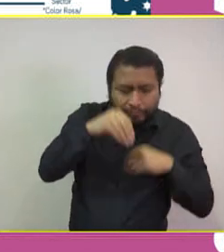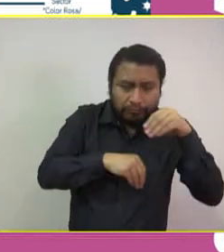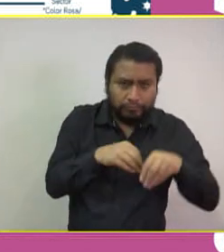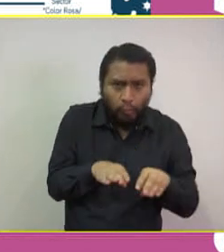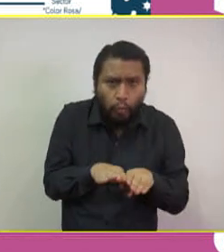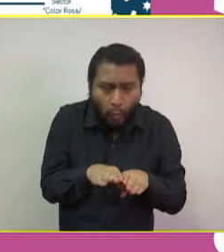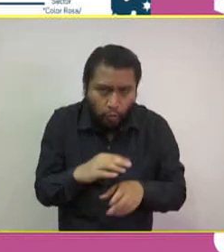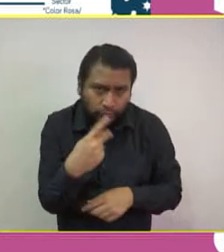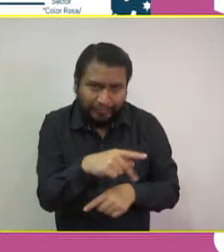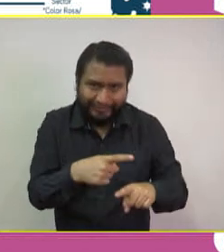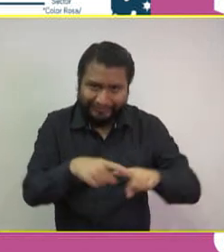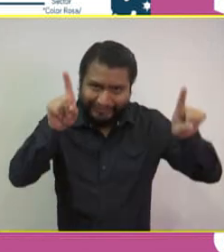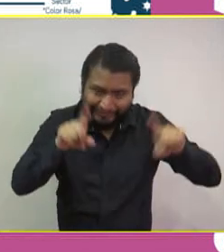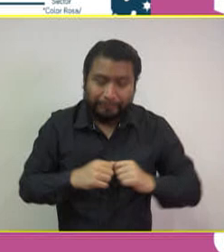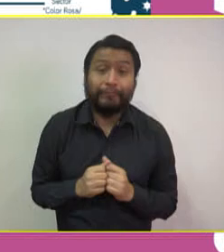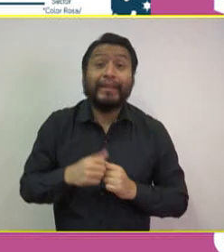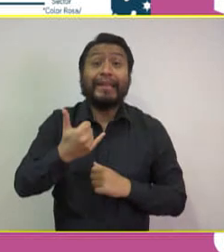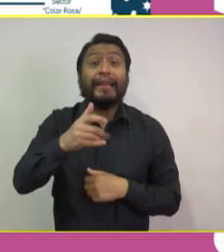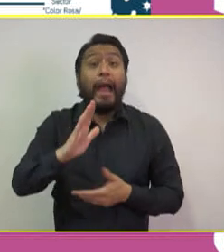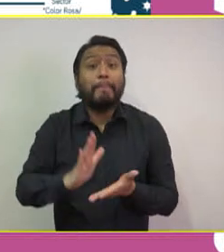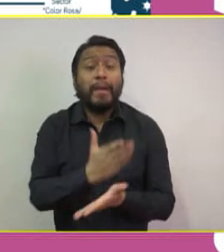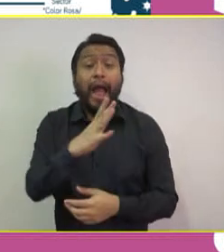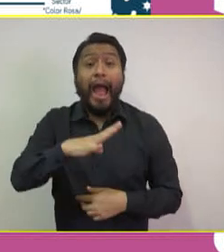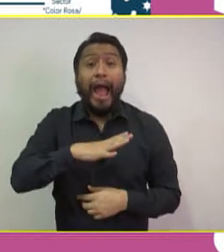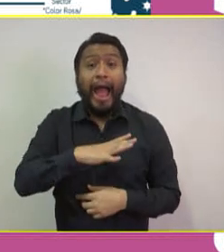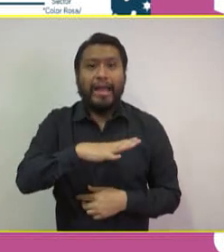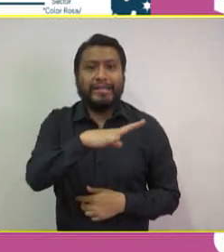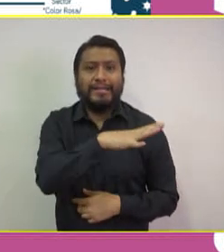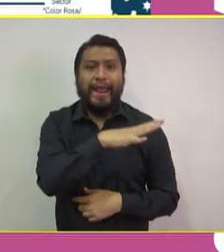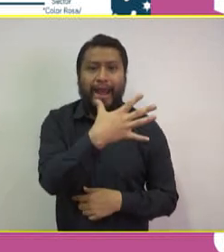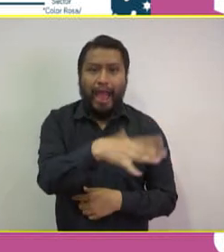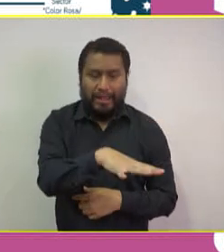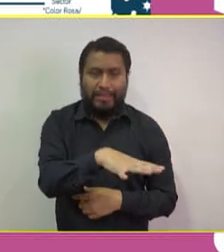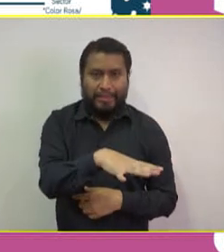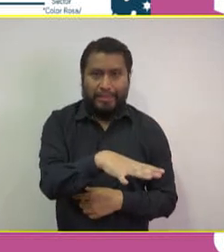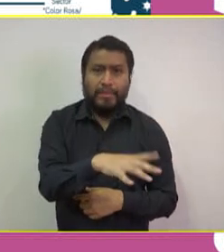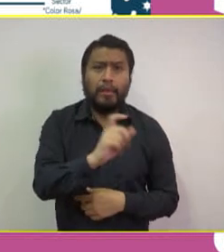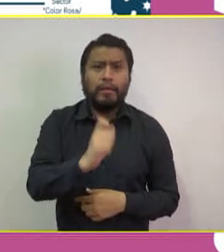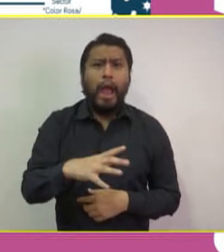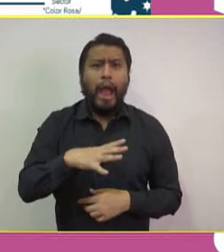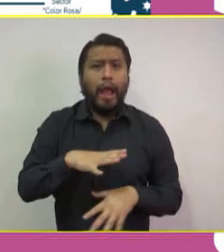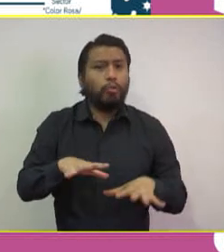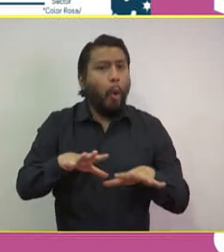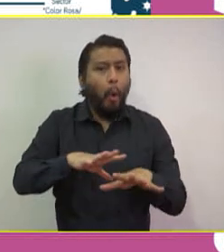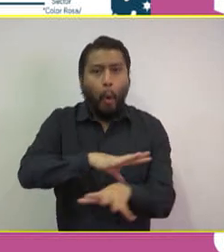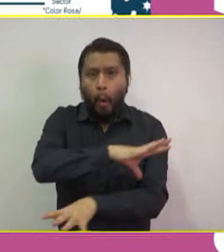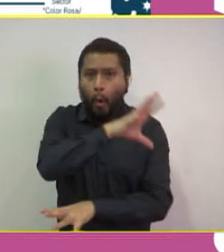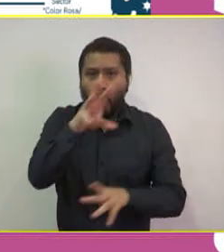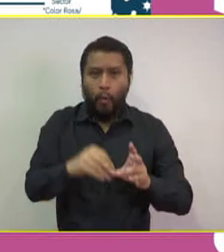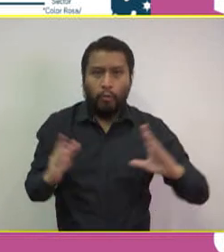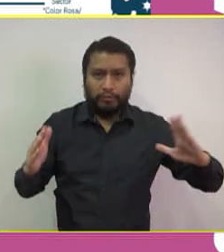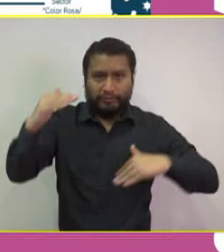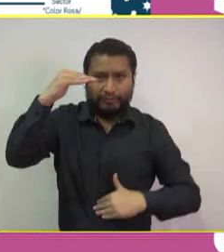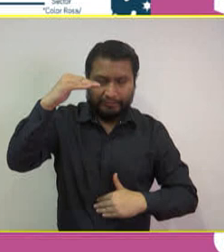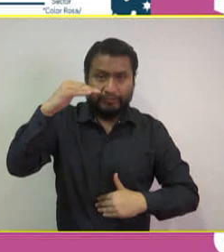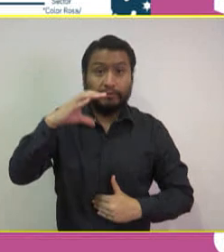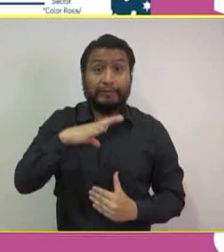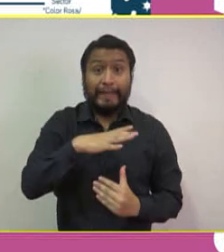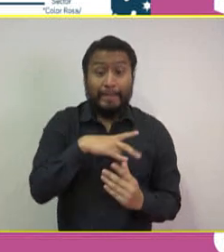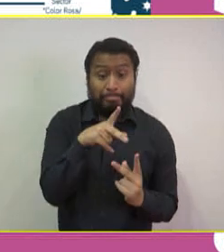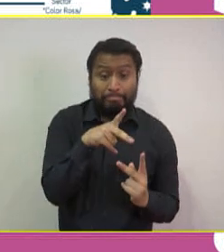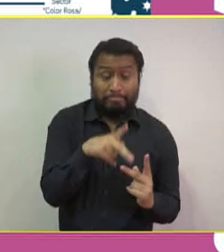todo esto, hay un modo general. Este modo general consta de todo el tablero con 4 sectores